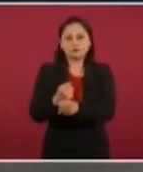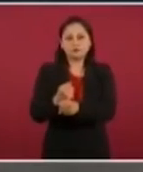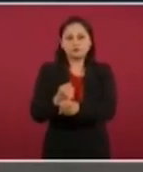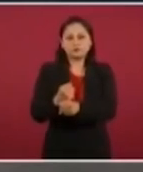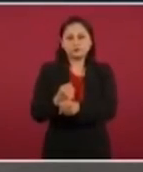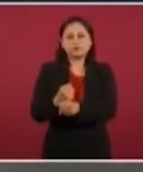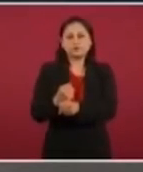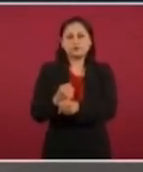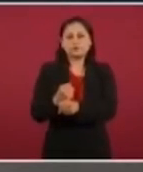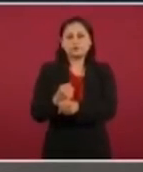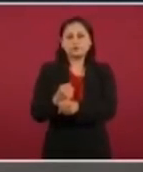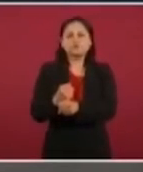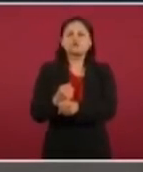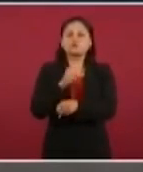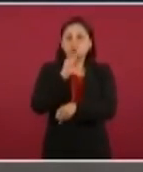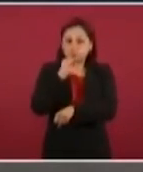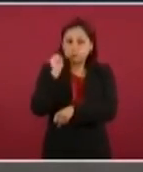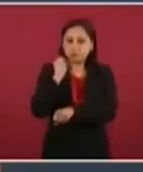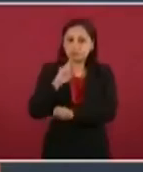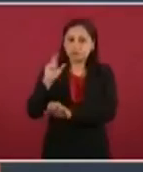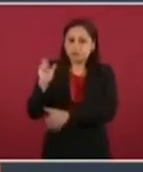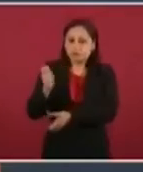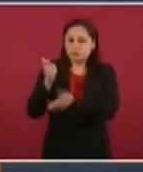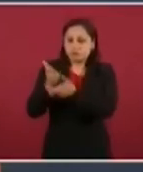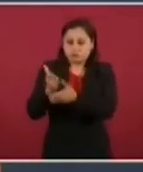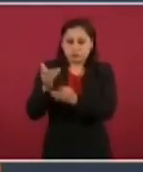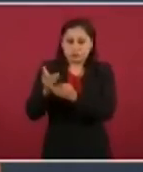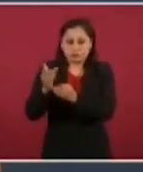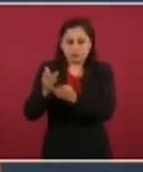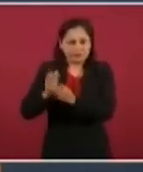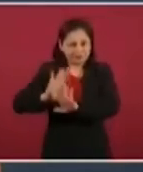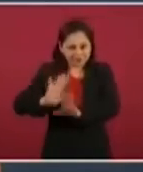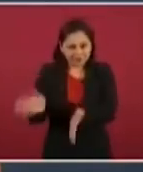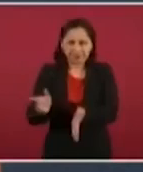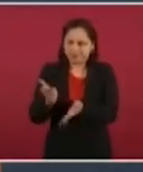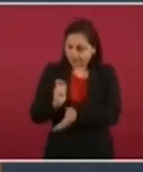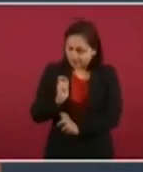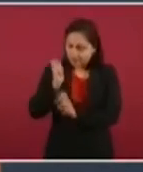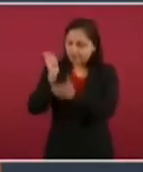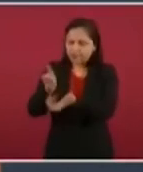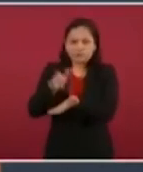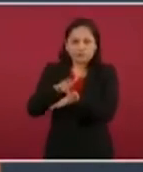Se les entregó apoyo por adelantado para que